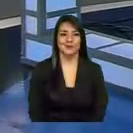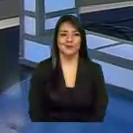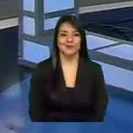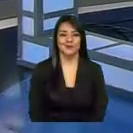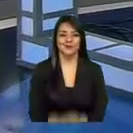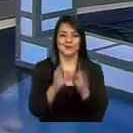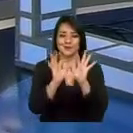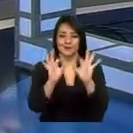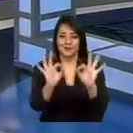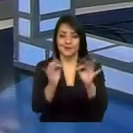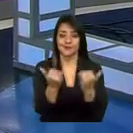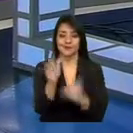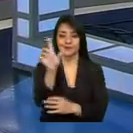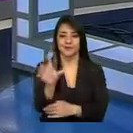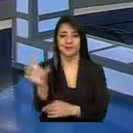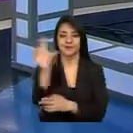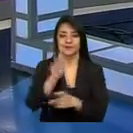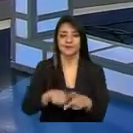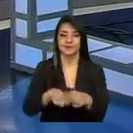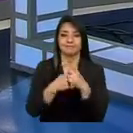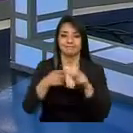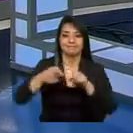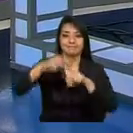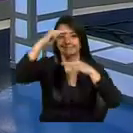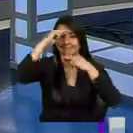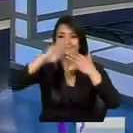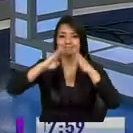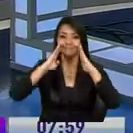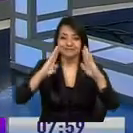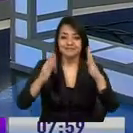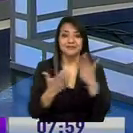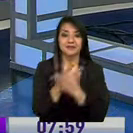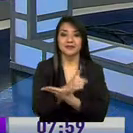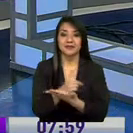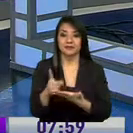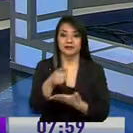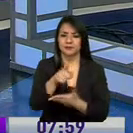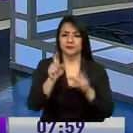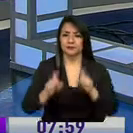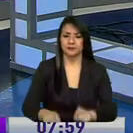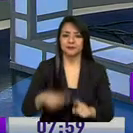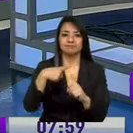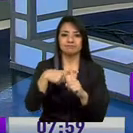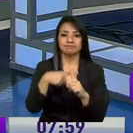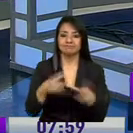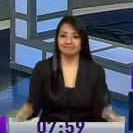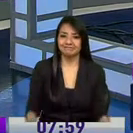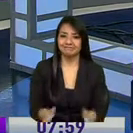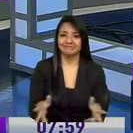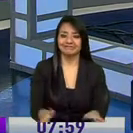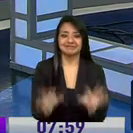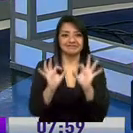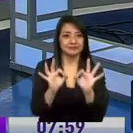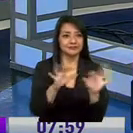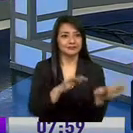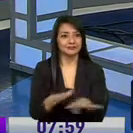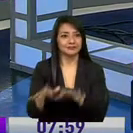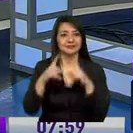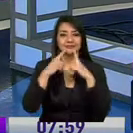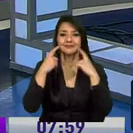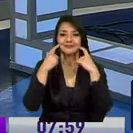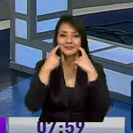Ali, querida, es día lunes. Inicia el primer noticiero de la comunidad. Una nueva semana para que usted le ponga toda la energía, para que le vaya muy bien, póngale una